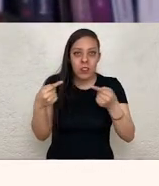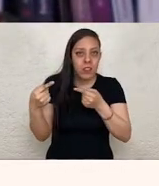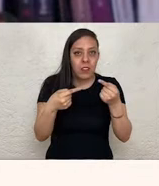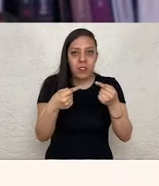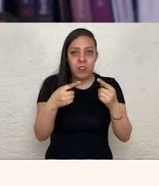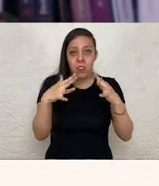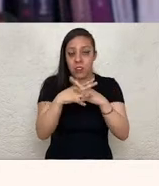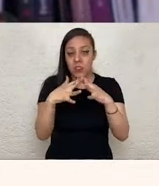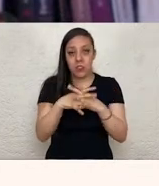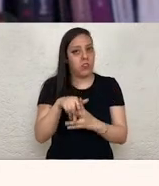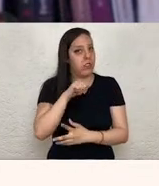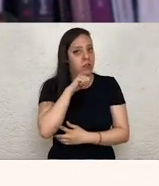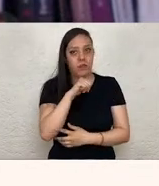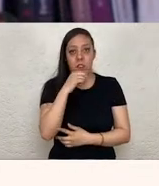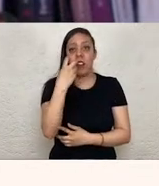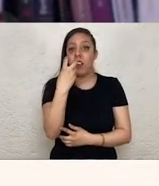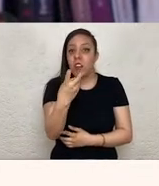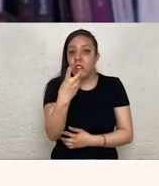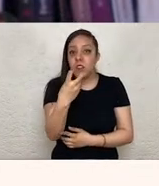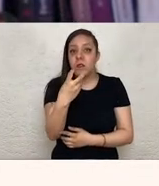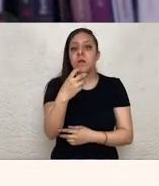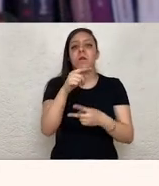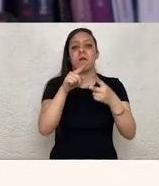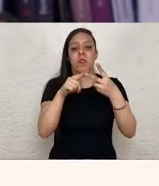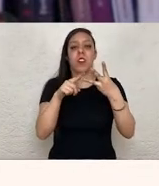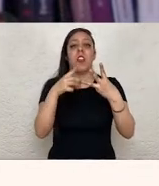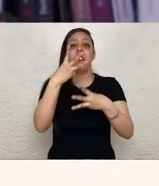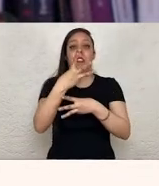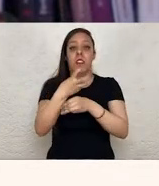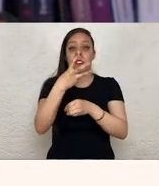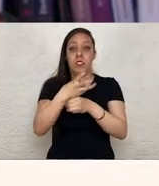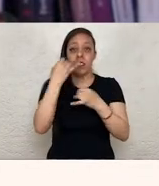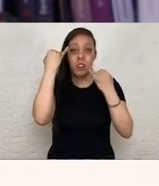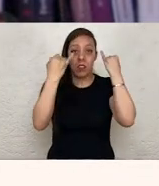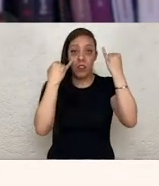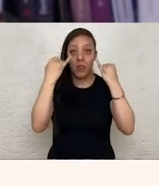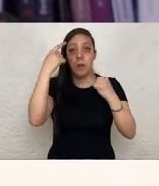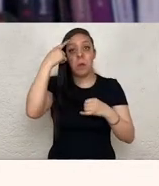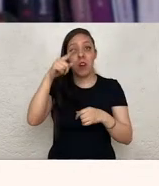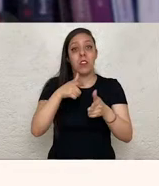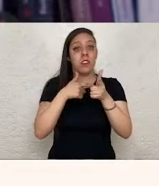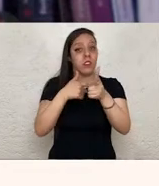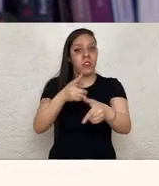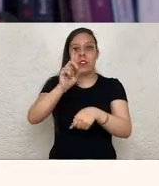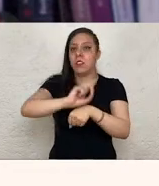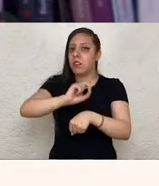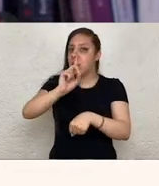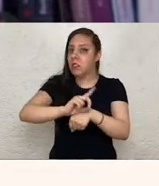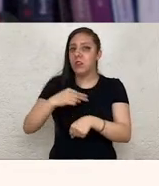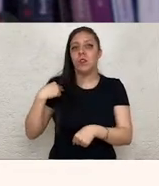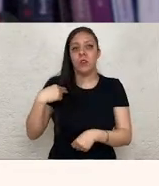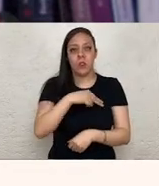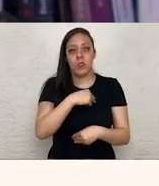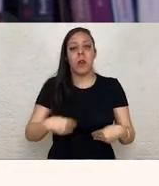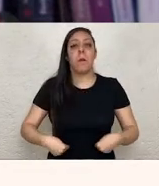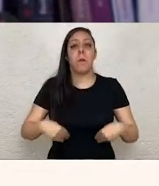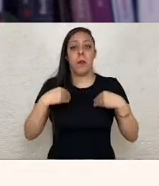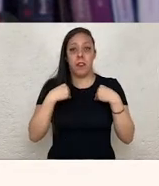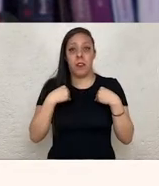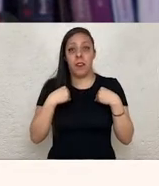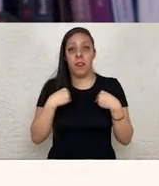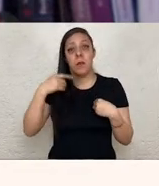Bien, entonces esa es la tercera idea, ¿no? Esa conquista todavía está ahí, la vivimos todos los